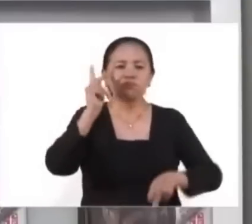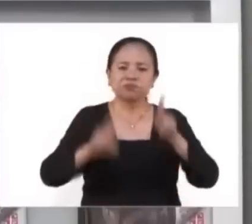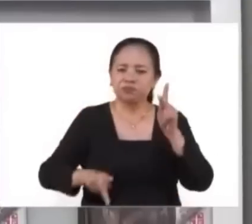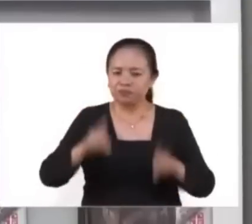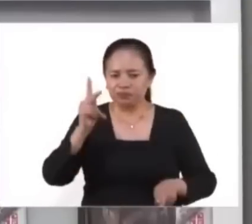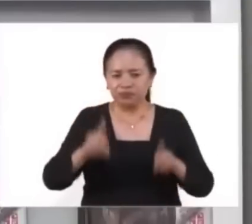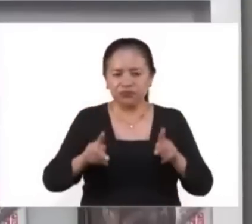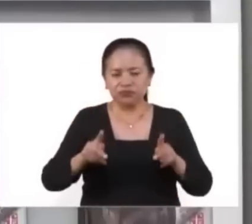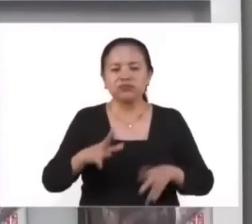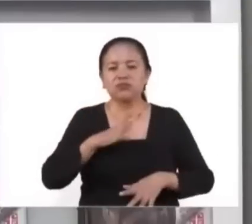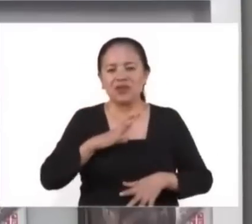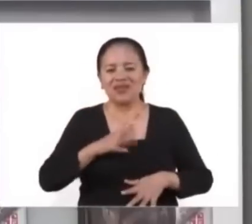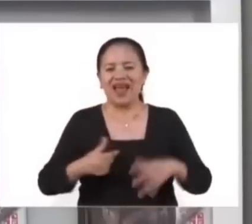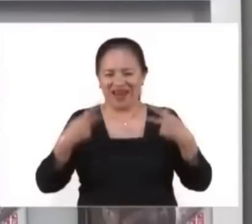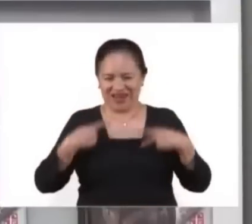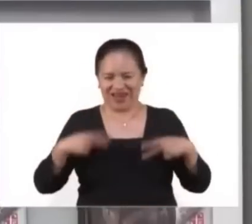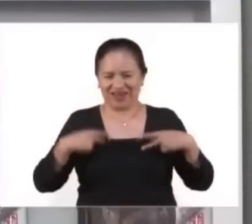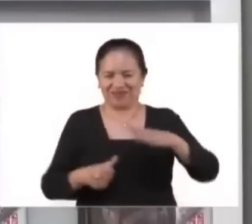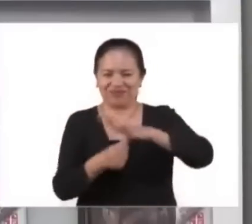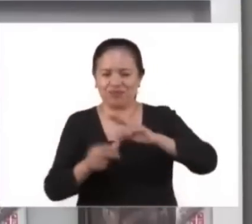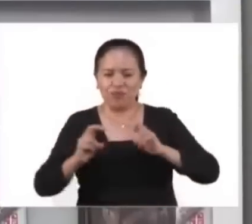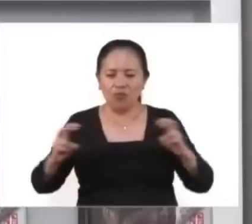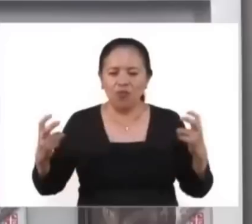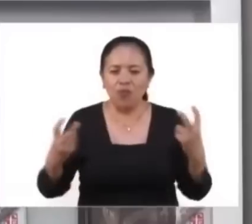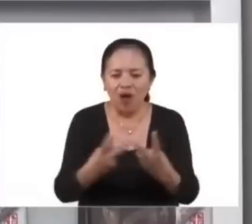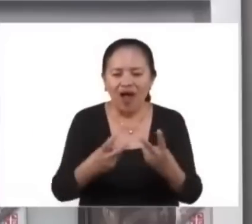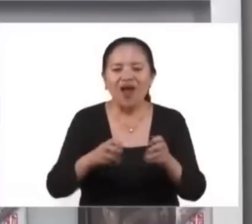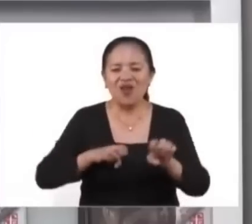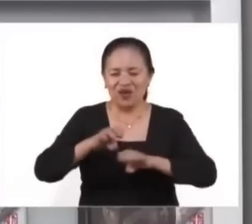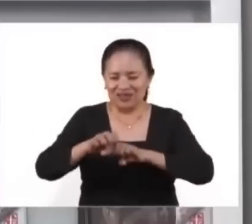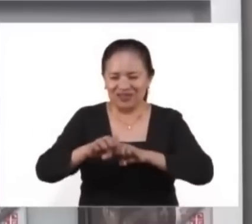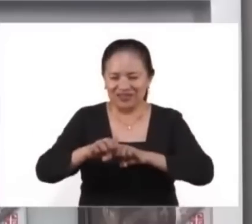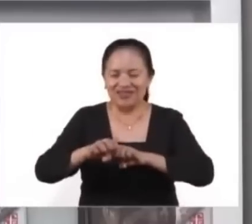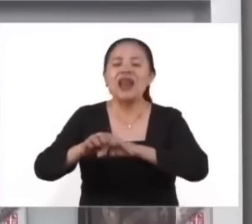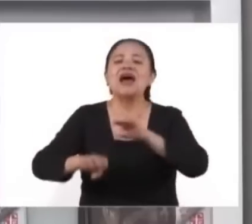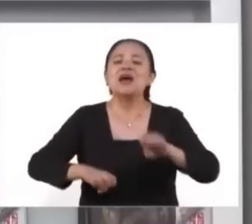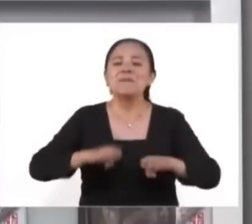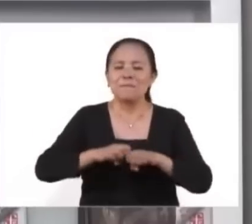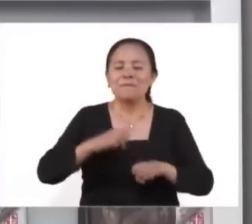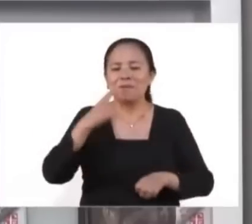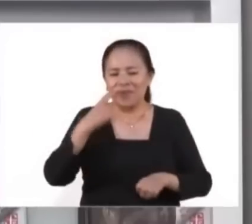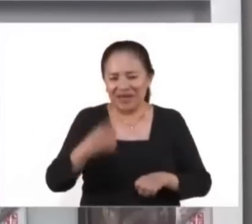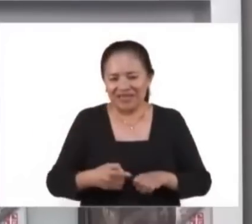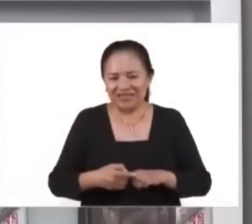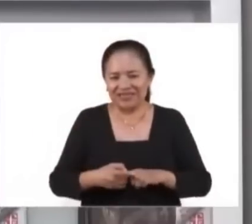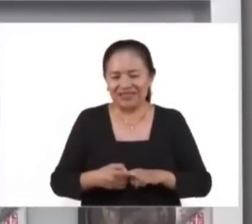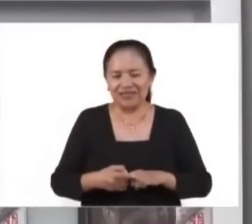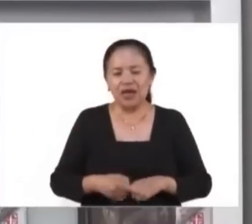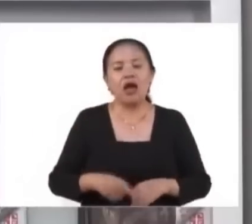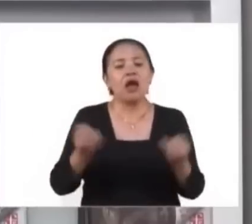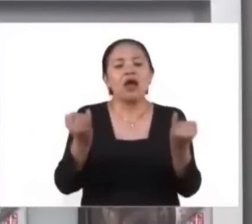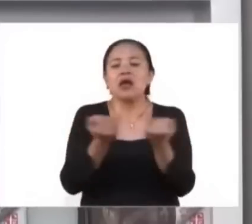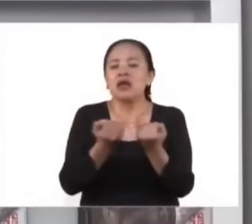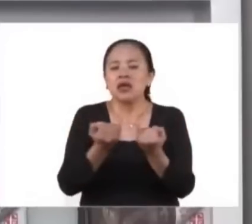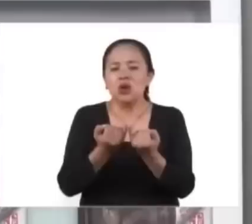tenían la mesa a los ejecutivos de iberdrola sino que también generó un esquema que